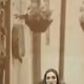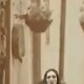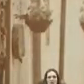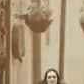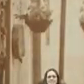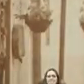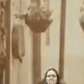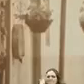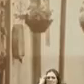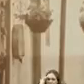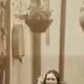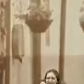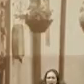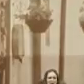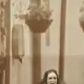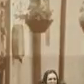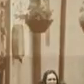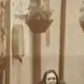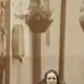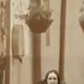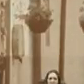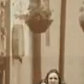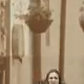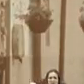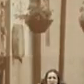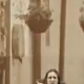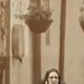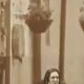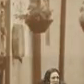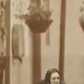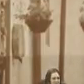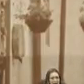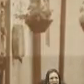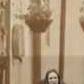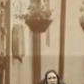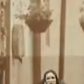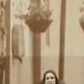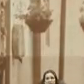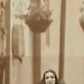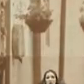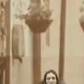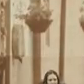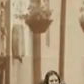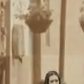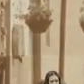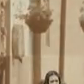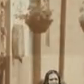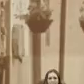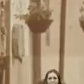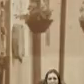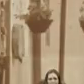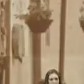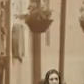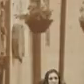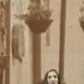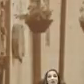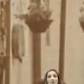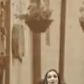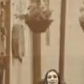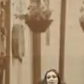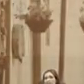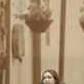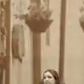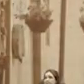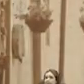cambio climático y los tornados de este fin de semana, las personas afectadas intentan recuperar sus vidas. Entre la destrucción y las autoridades, por